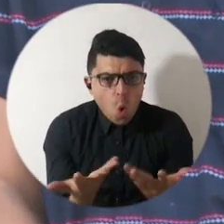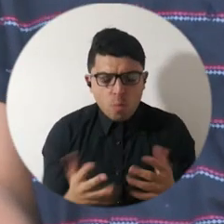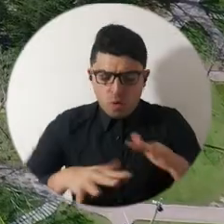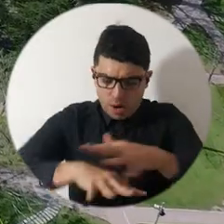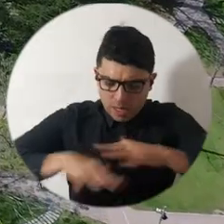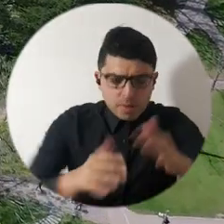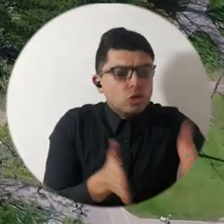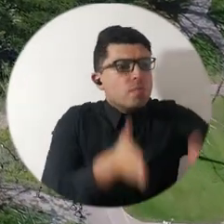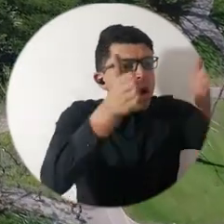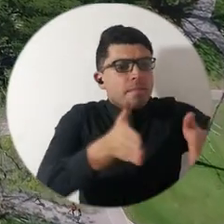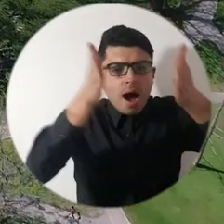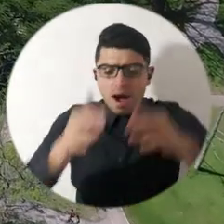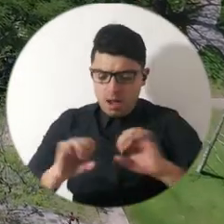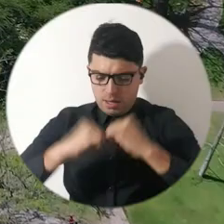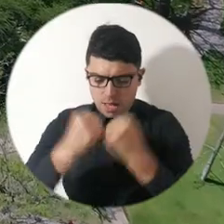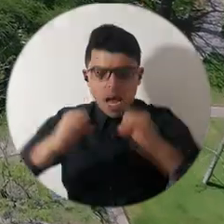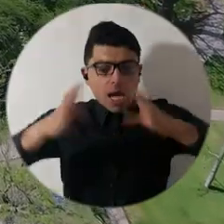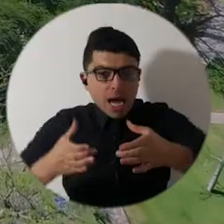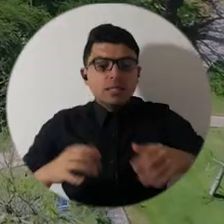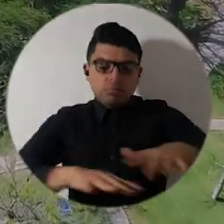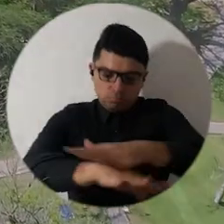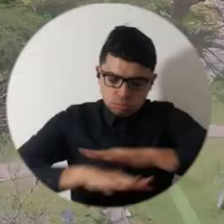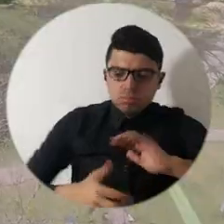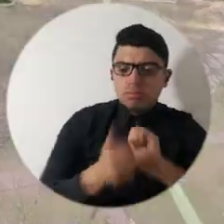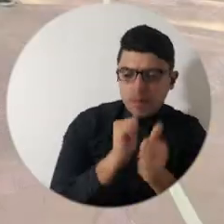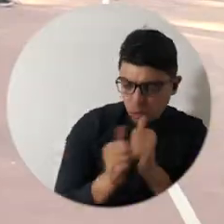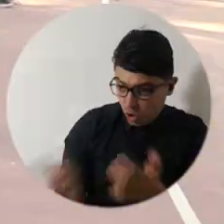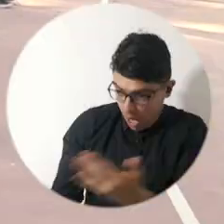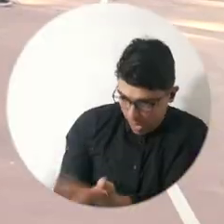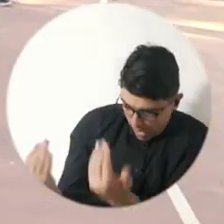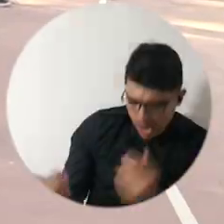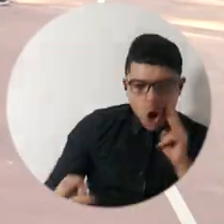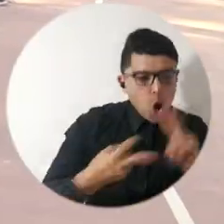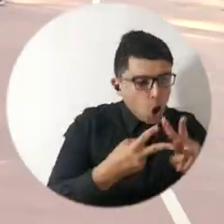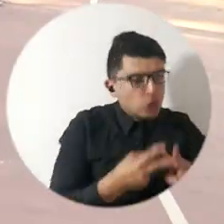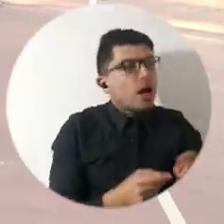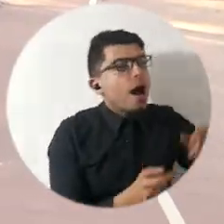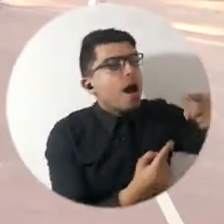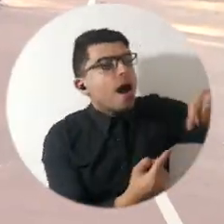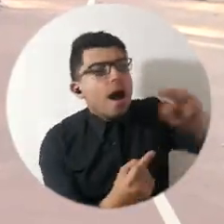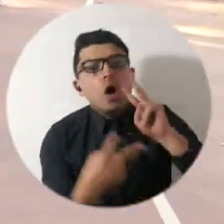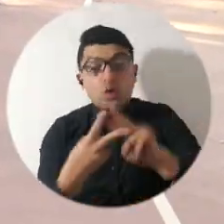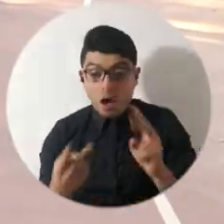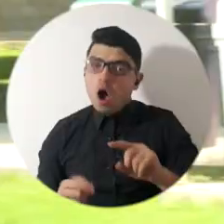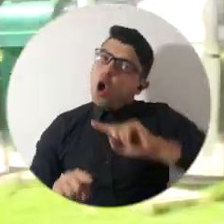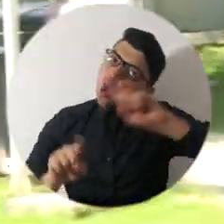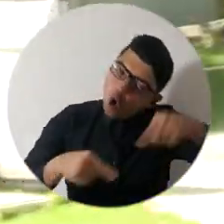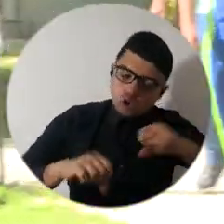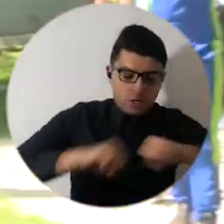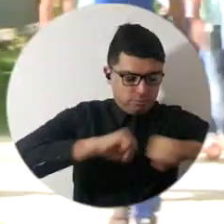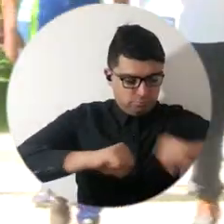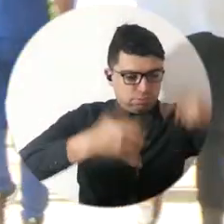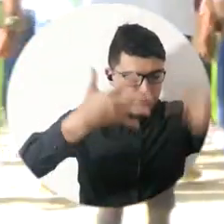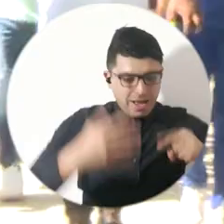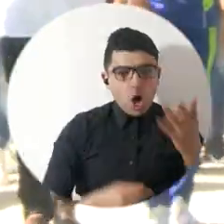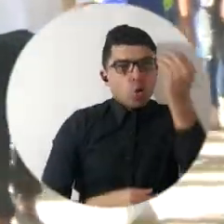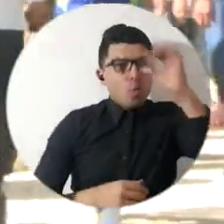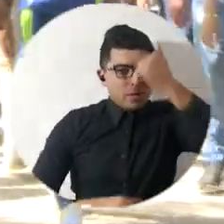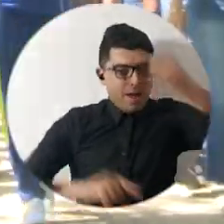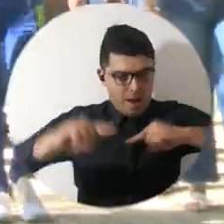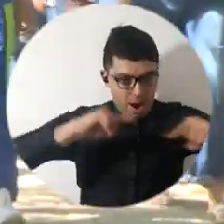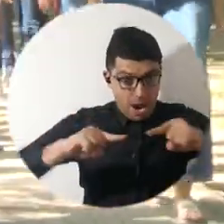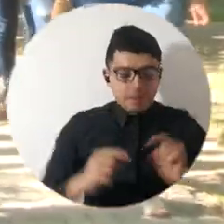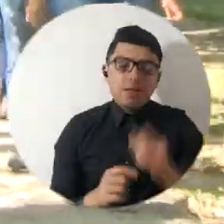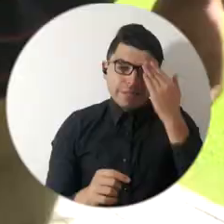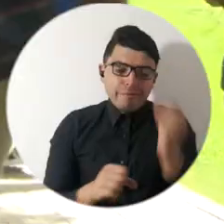las edificaciones, las aulas de clase, los escenarios deportivos, entre otras dinámicas que se desarrollan en la alma mater, debido a que por